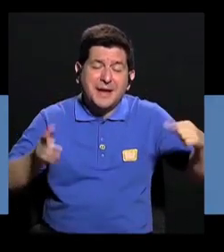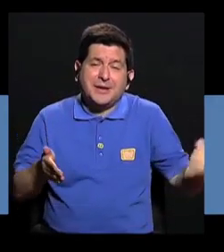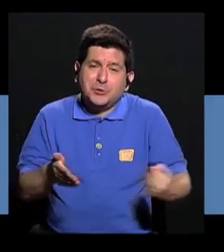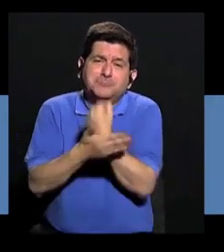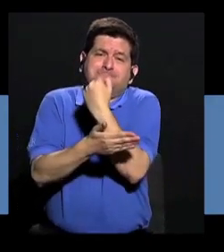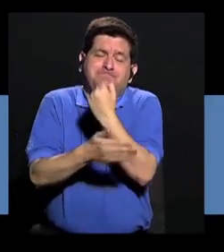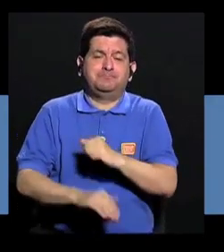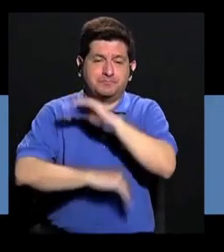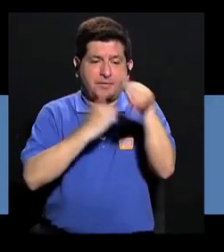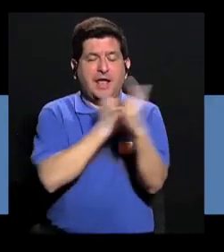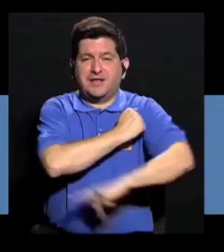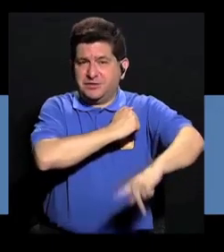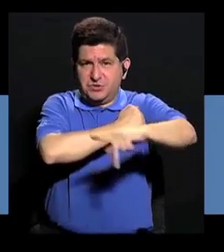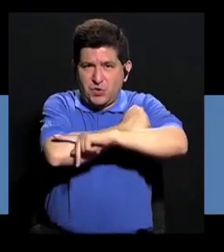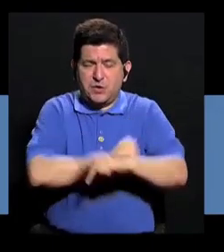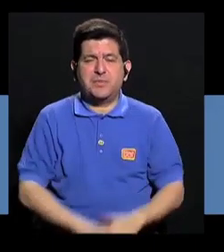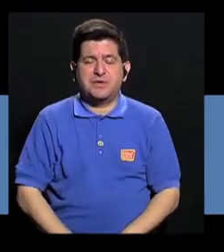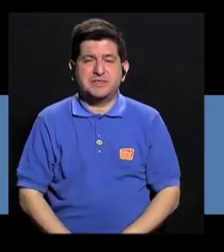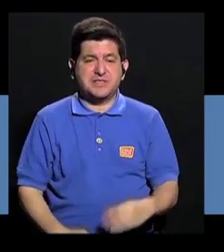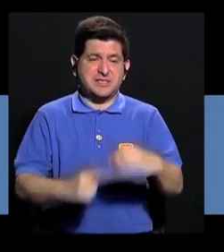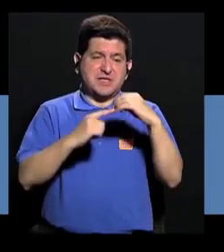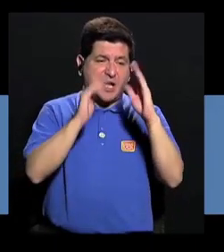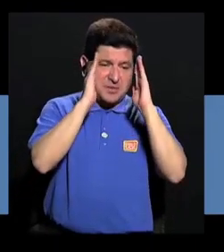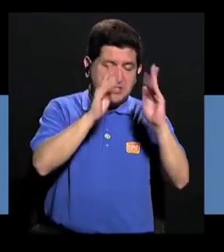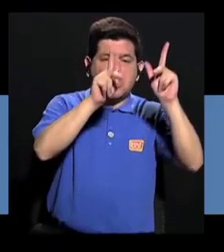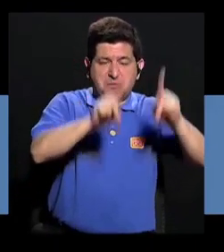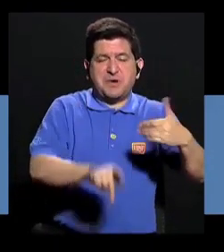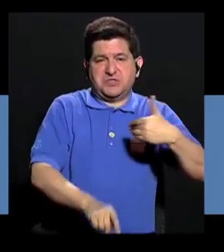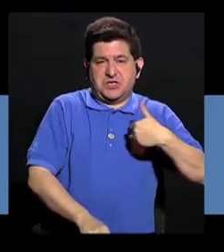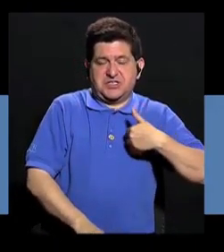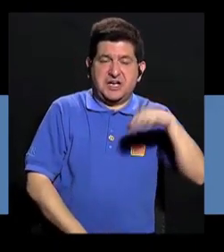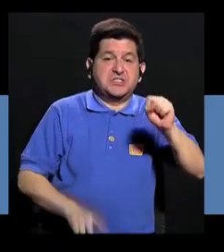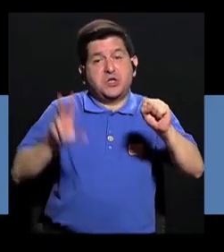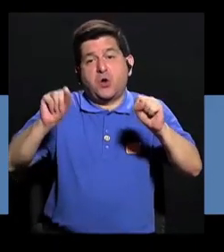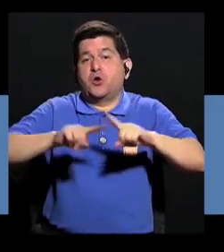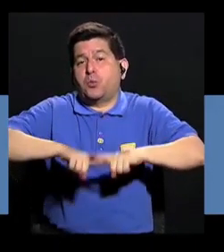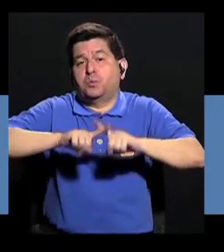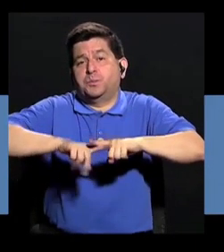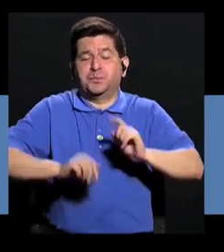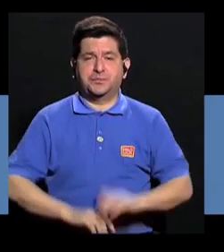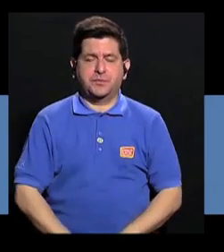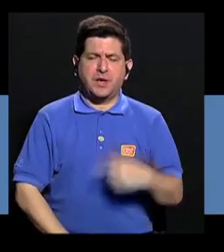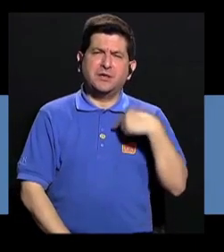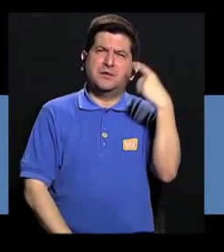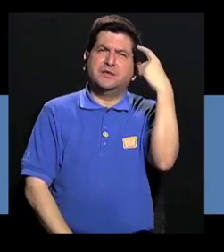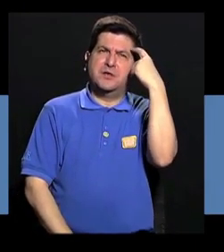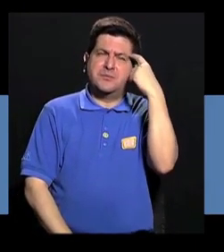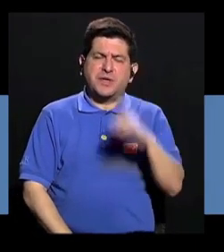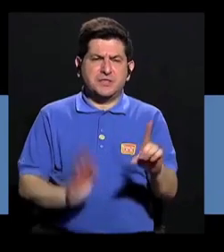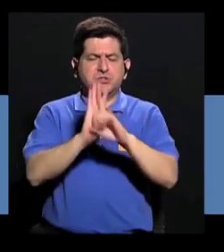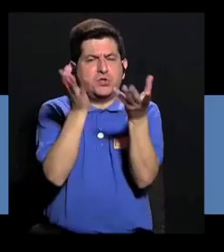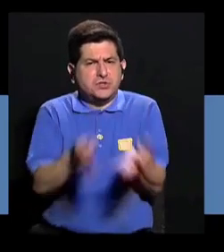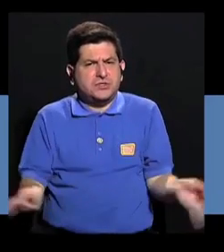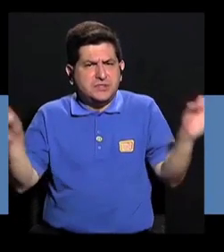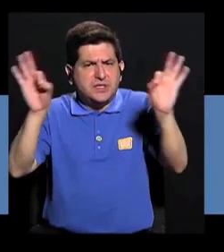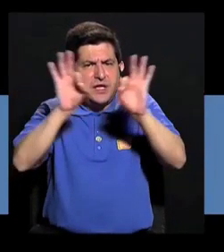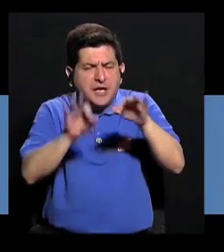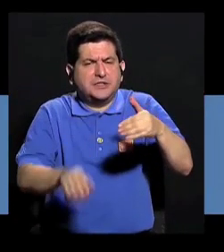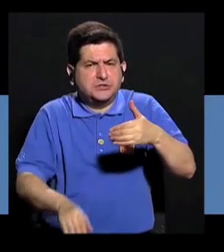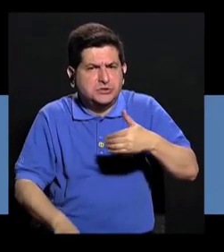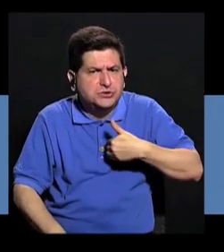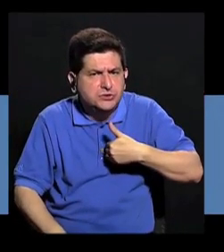Pero desgraciadamente en todos los países hay prioridad para el que tiene y el que no tiene. Pienso que uno de los derechos más